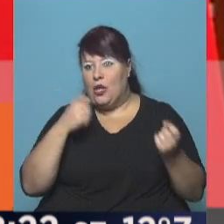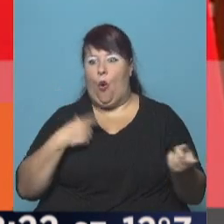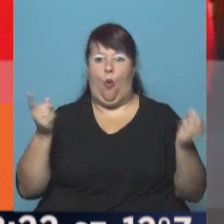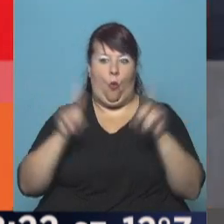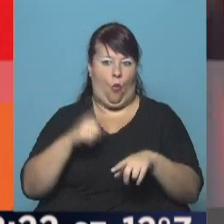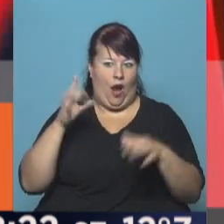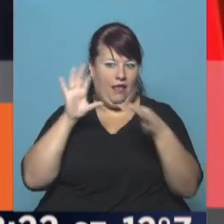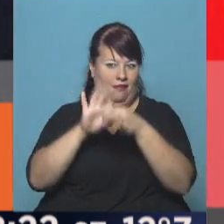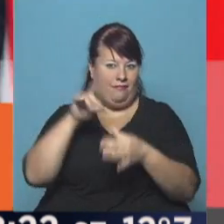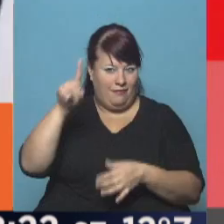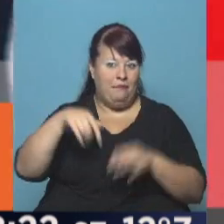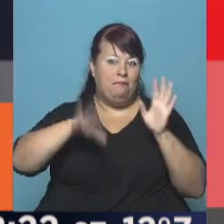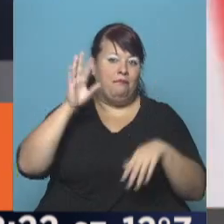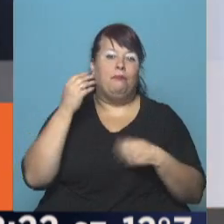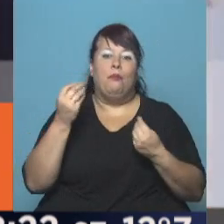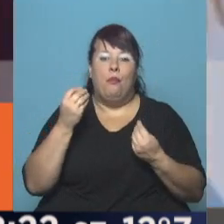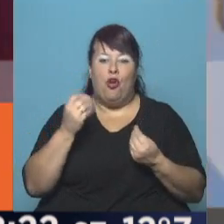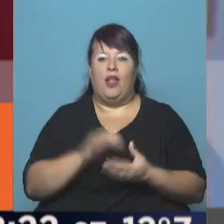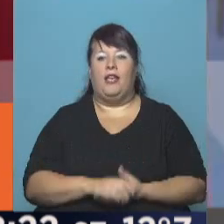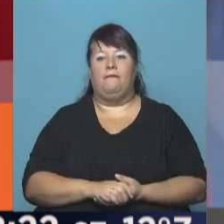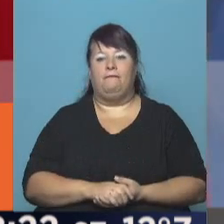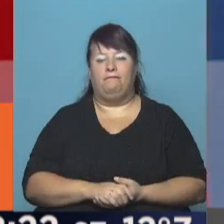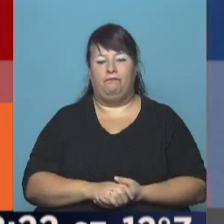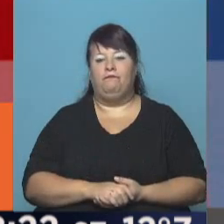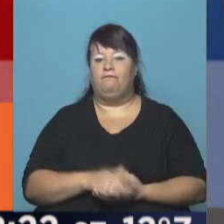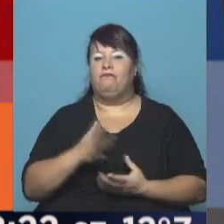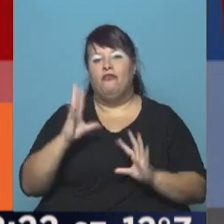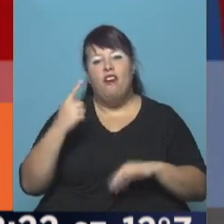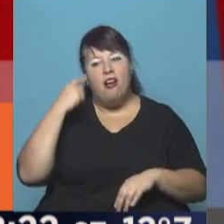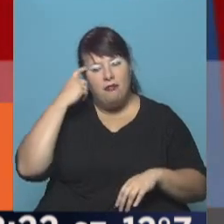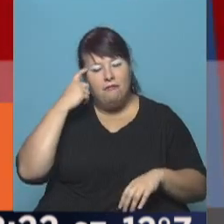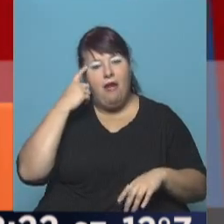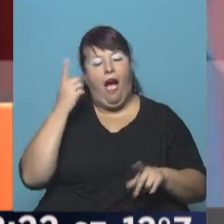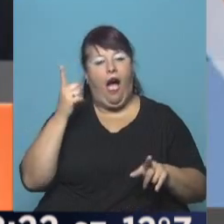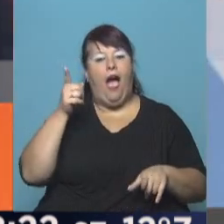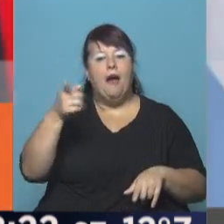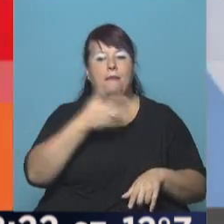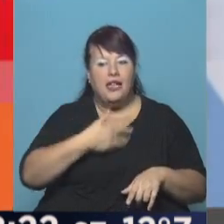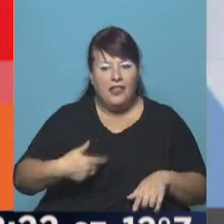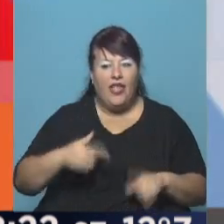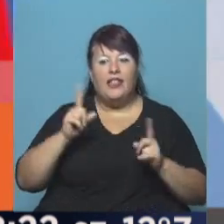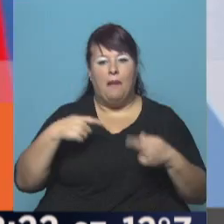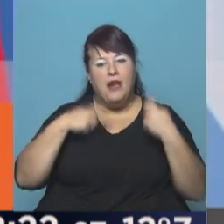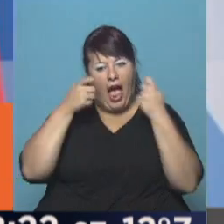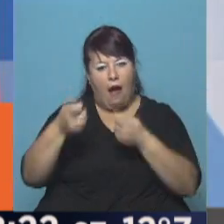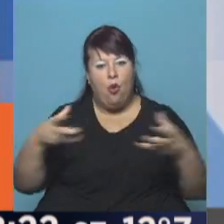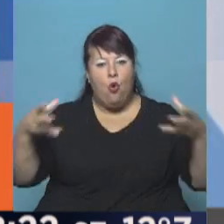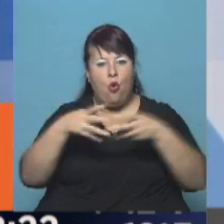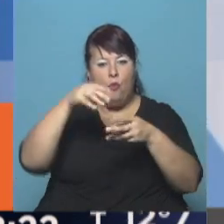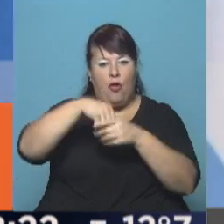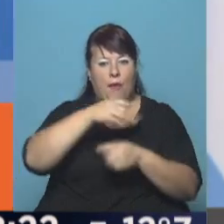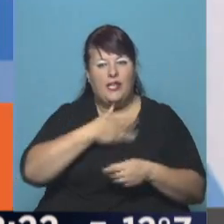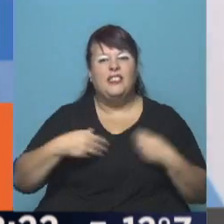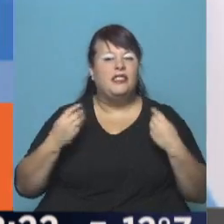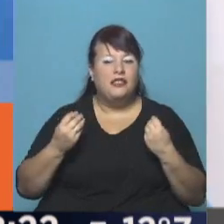volver, esencialmente porque hay una idea del presidente y por eso acompañamos la comitiva presidencial, que